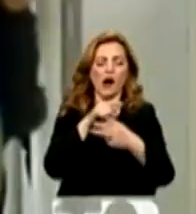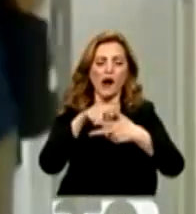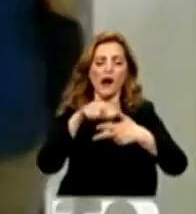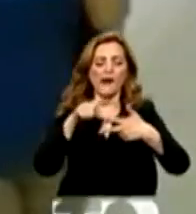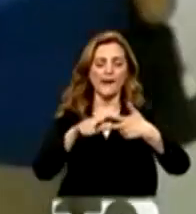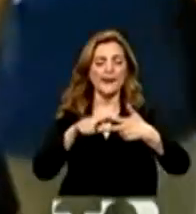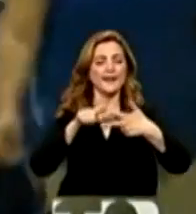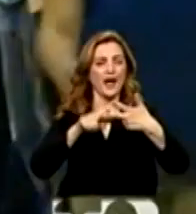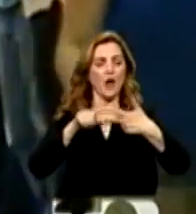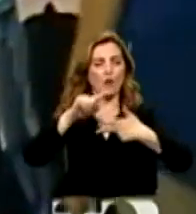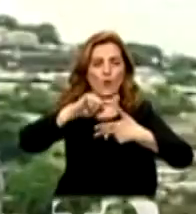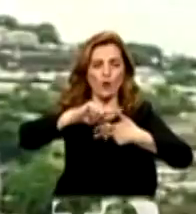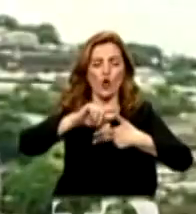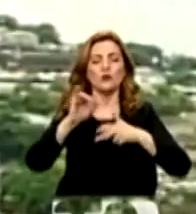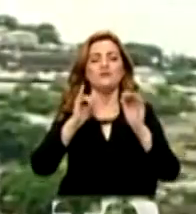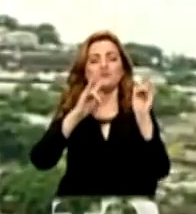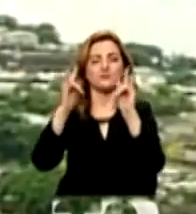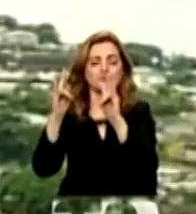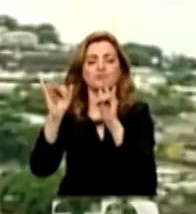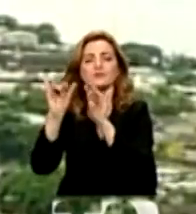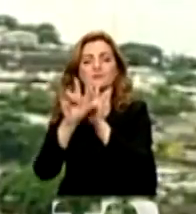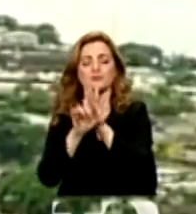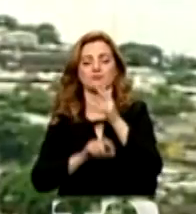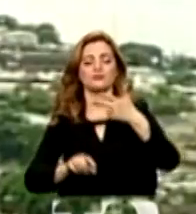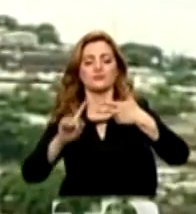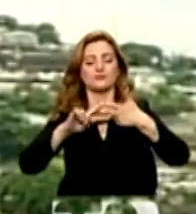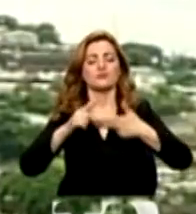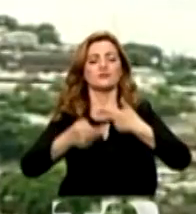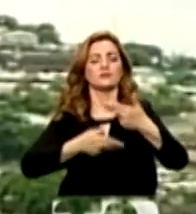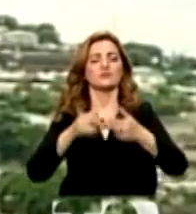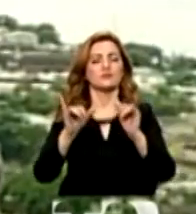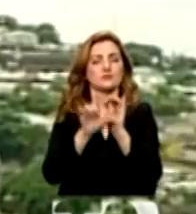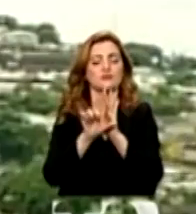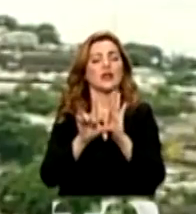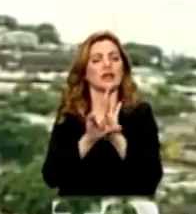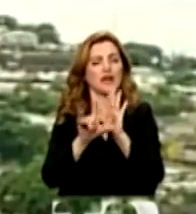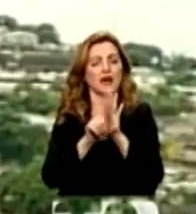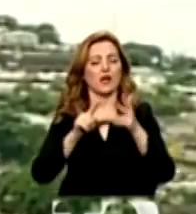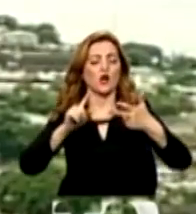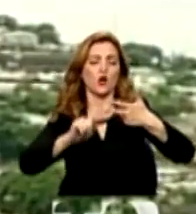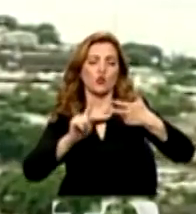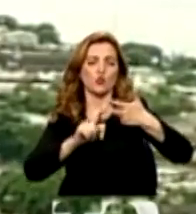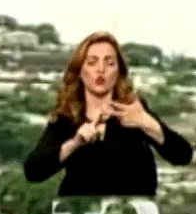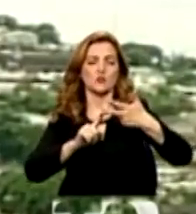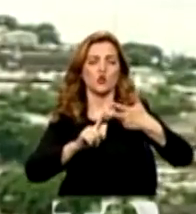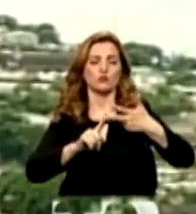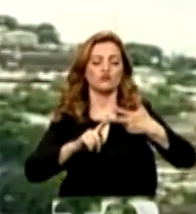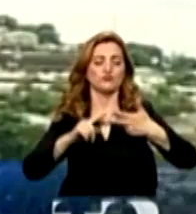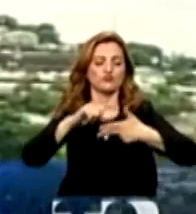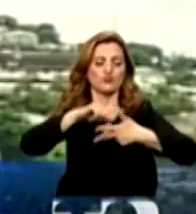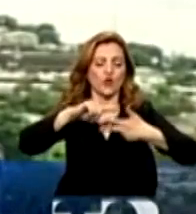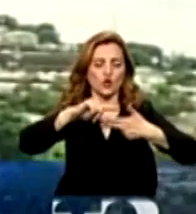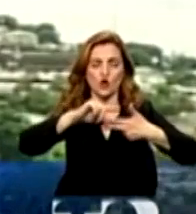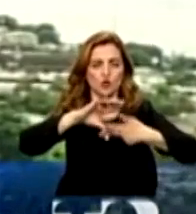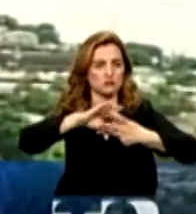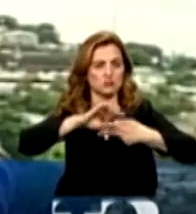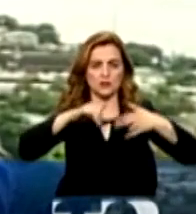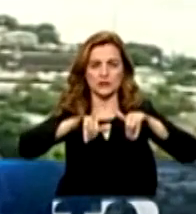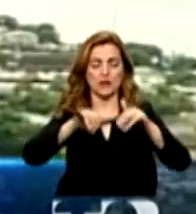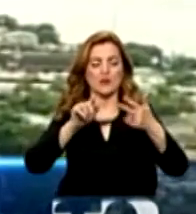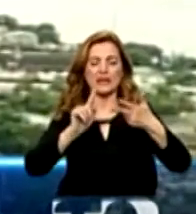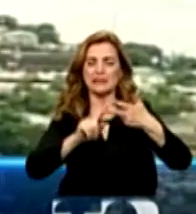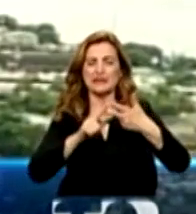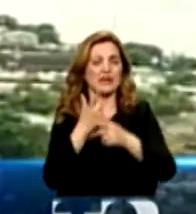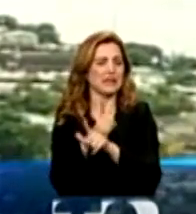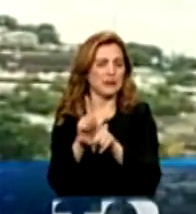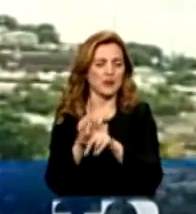procesos, uno por enriquecimiento ilícito y otro por lavado de activos. Por este último se espera que el miércoles 20 de febrero se